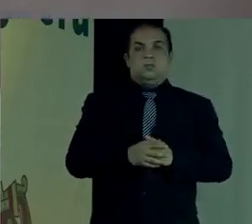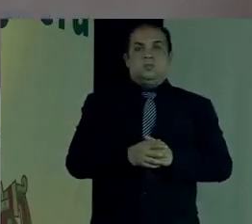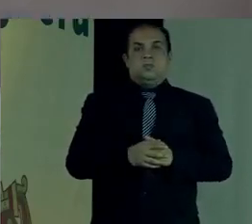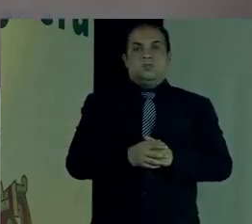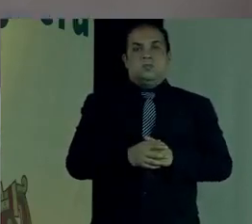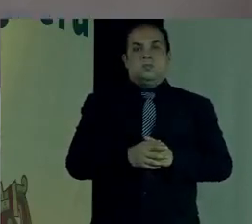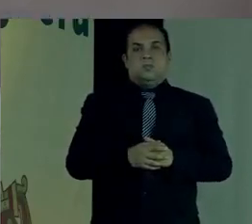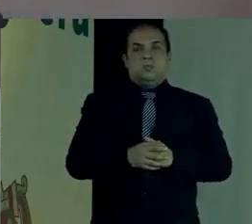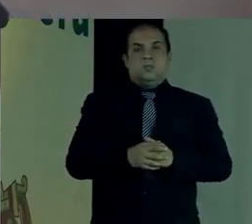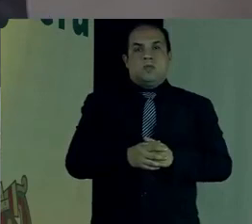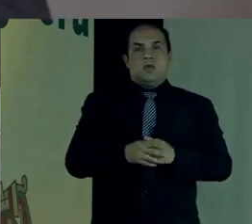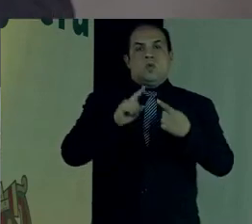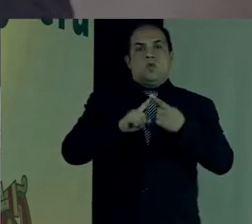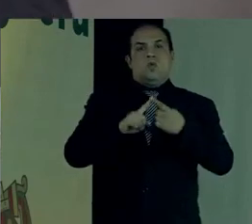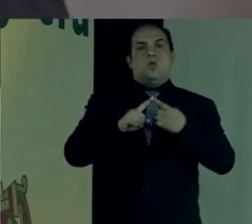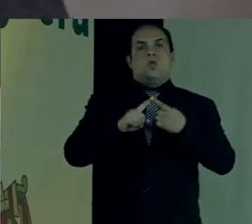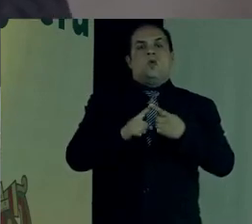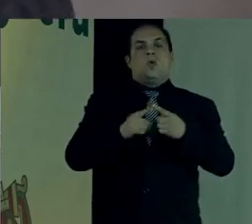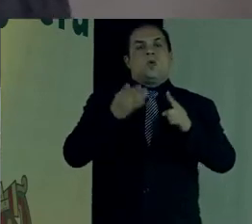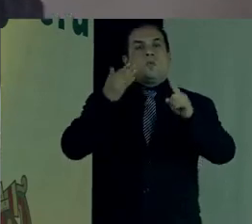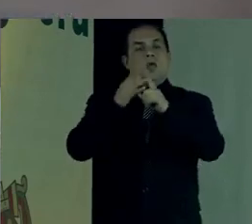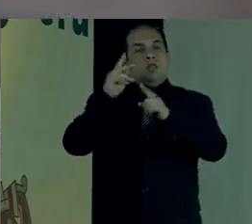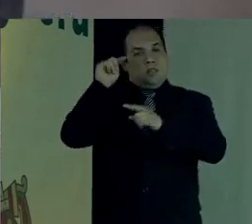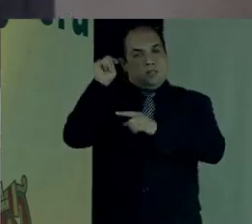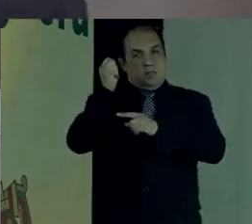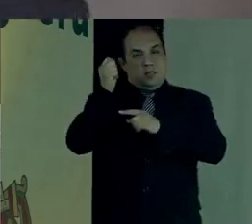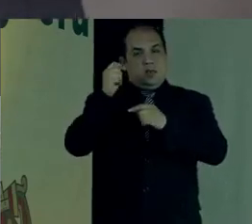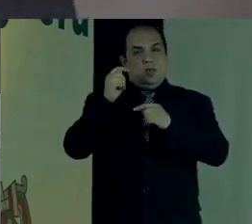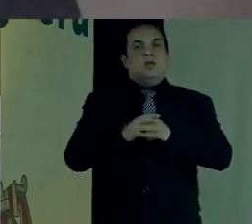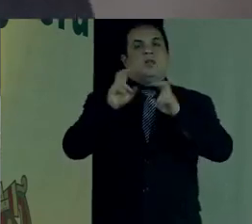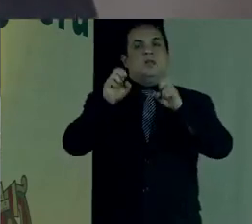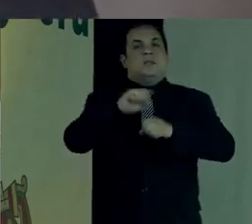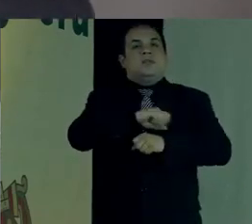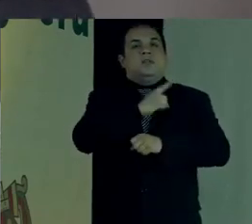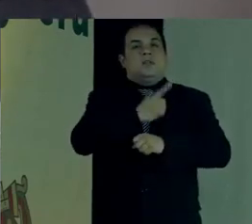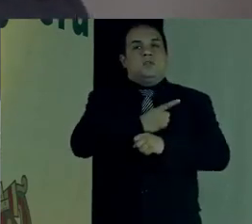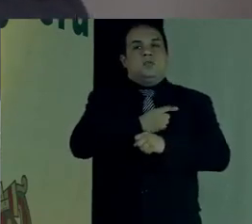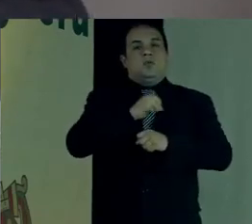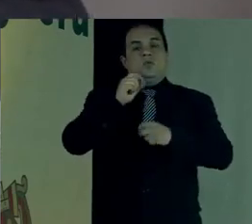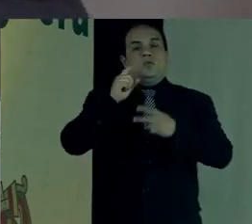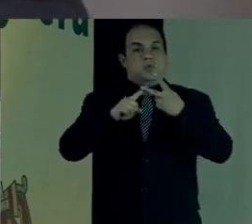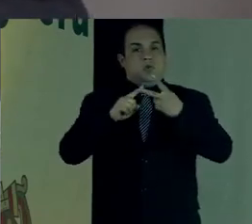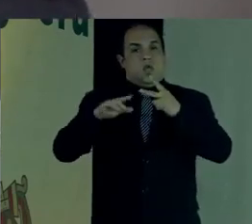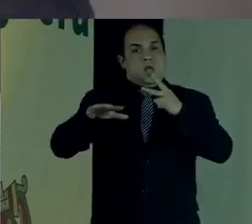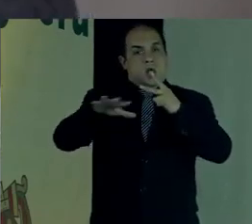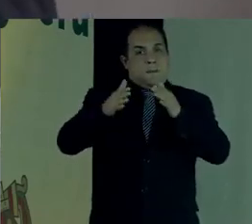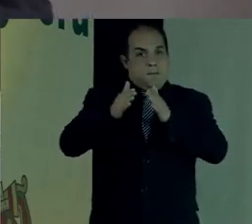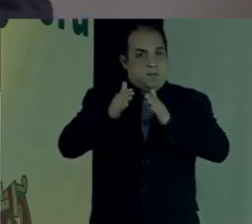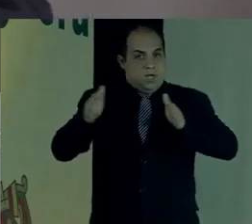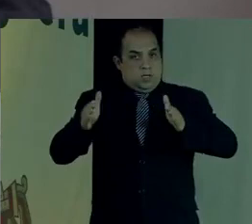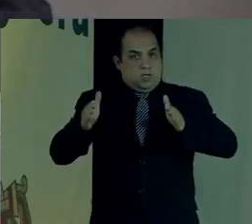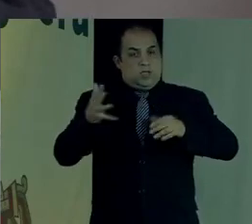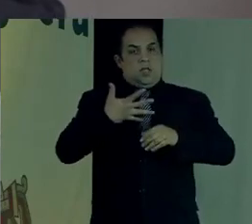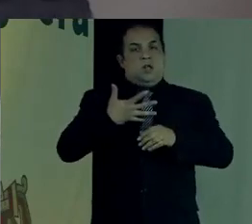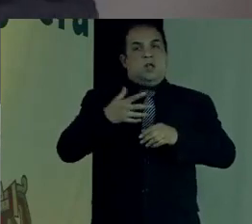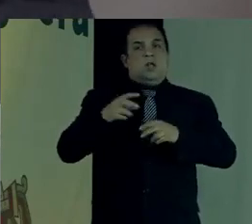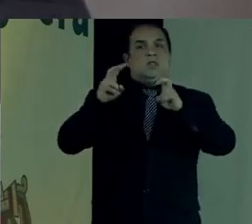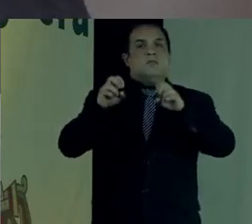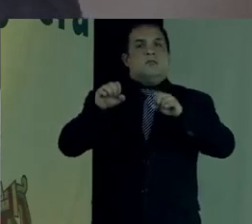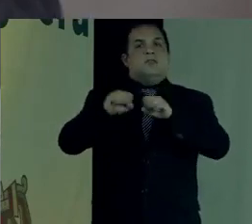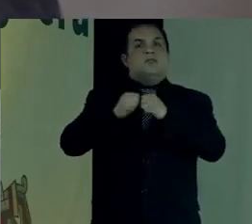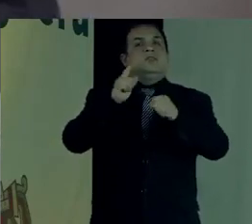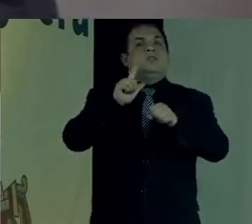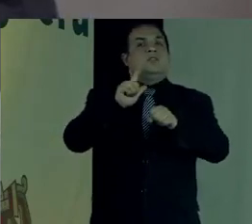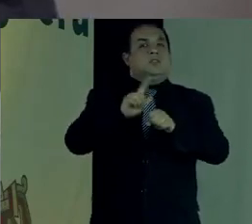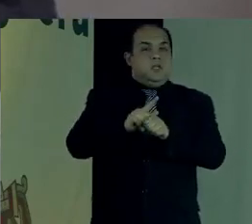perspectiva técnica en el campo reducido de la salud desde una perspectiva más amplia considerando otras dimensiones sociológicas